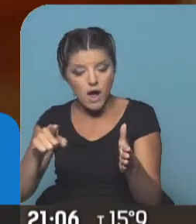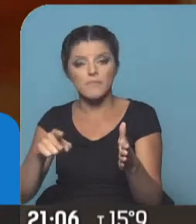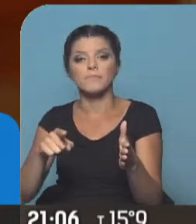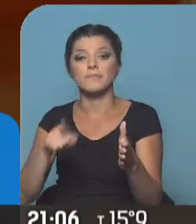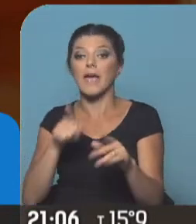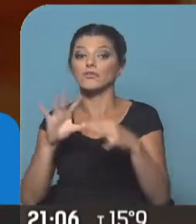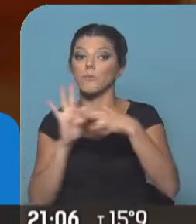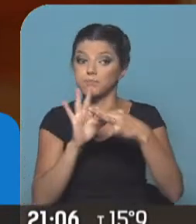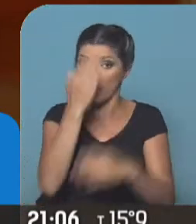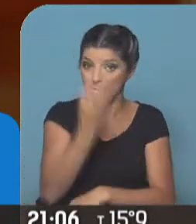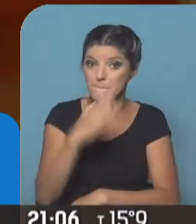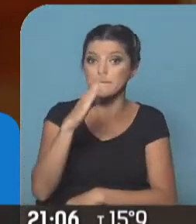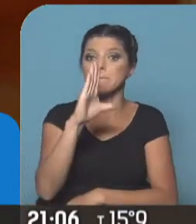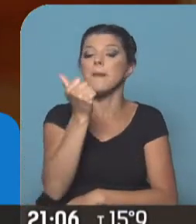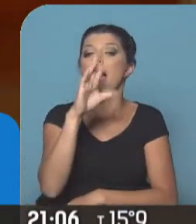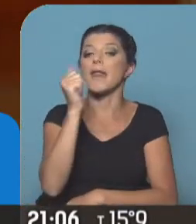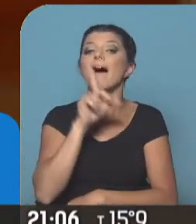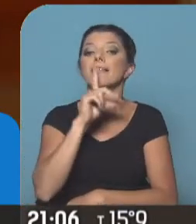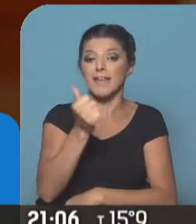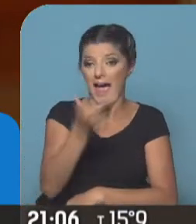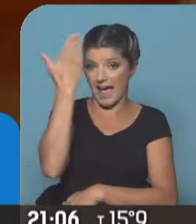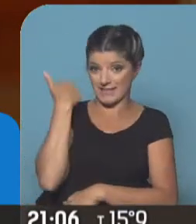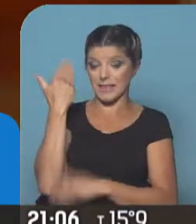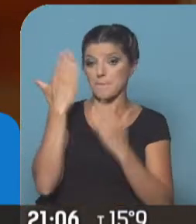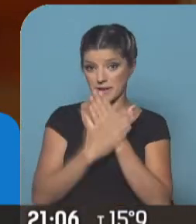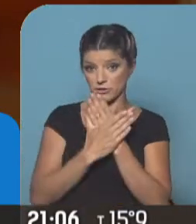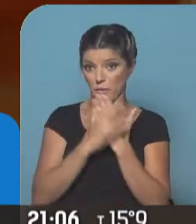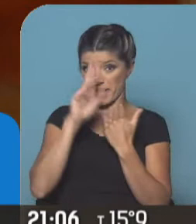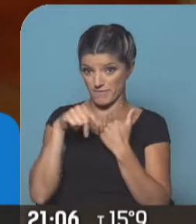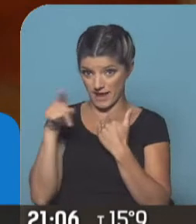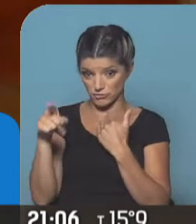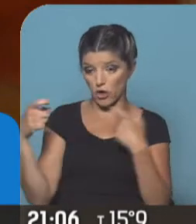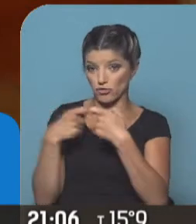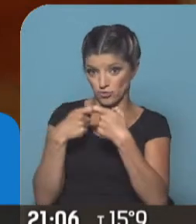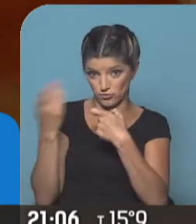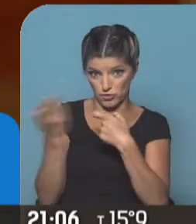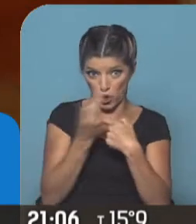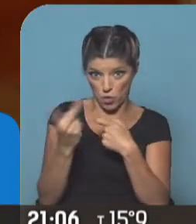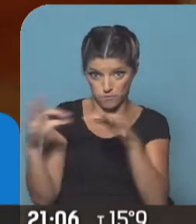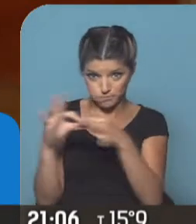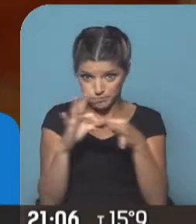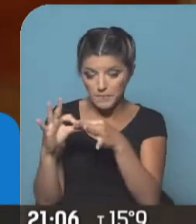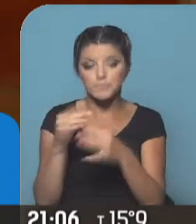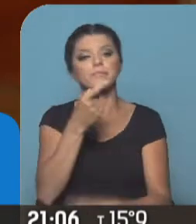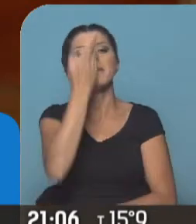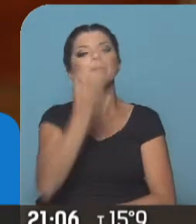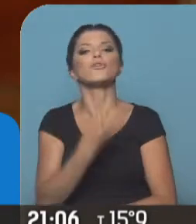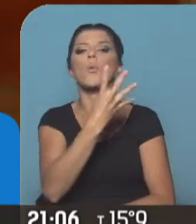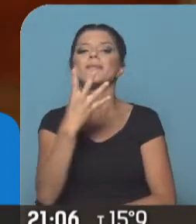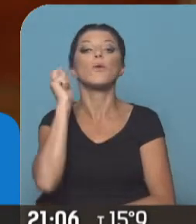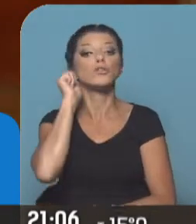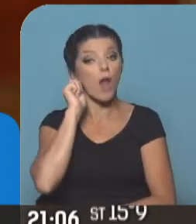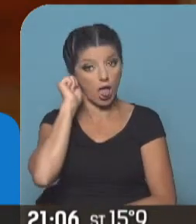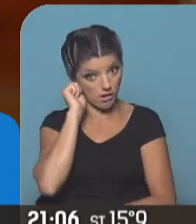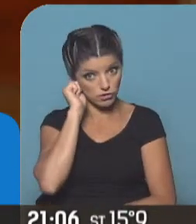segundo de Debido cuando era ministro de Planificación. Reiteramos entonces, Roberto Barata tiene 44 años, ya a